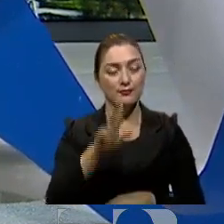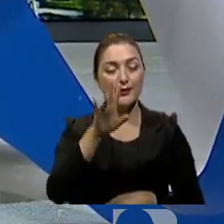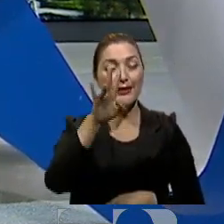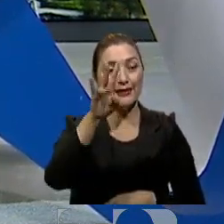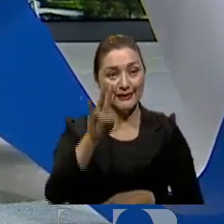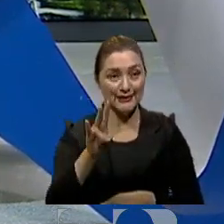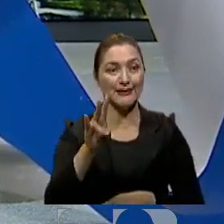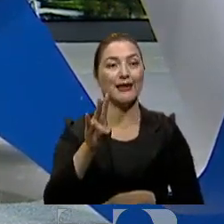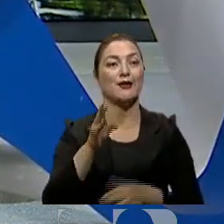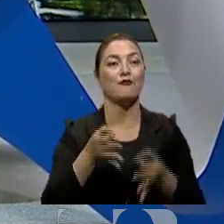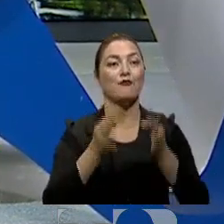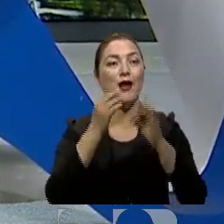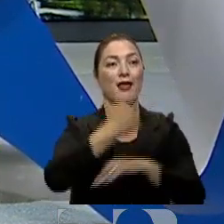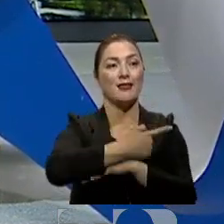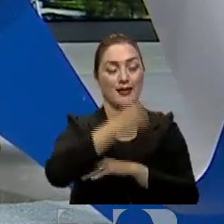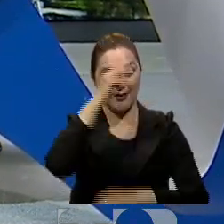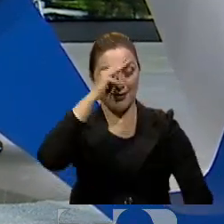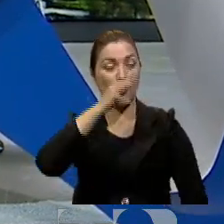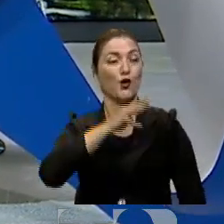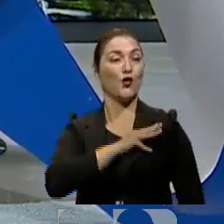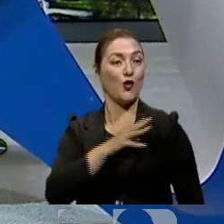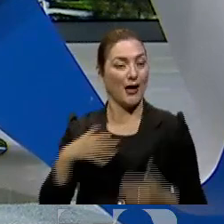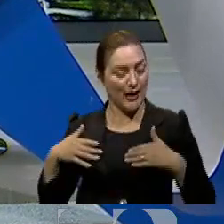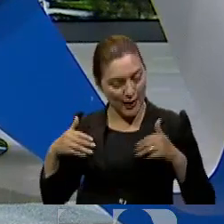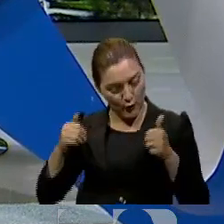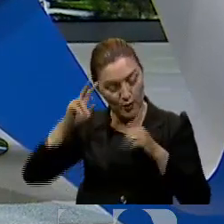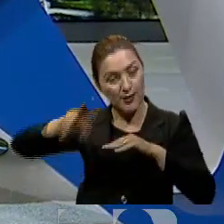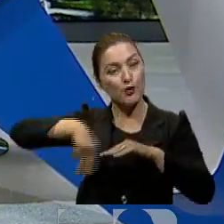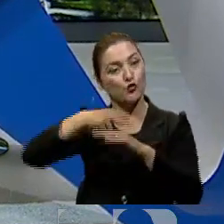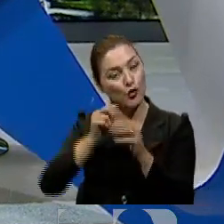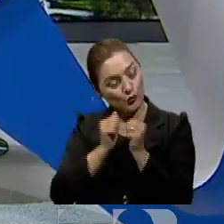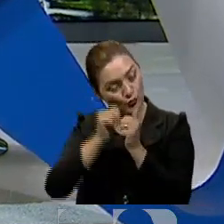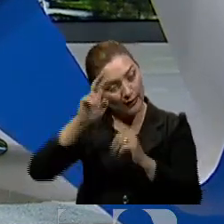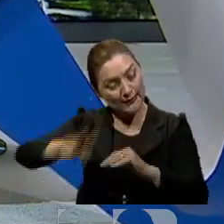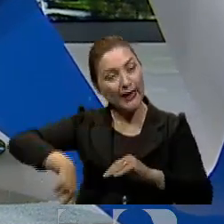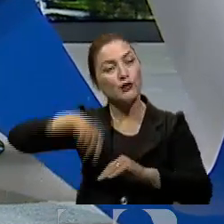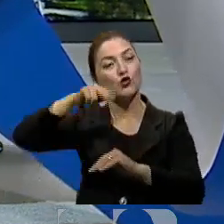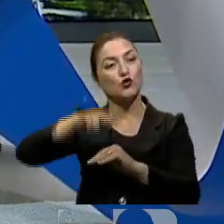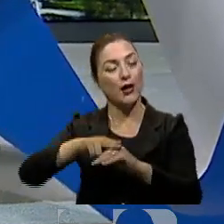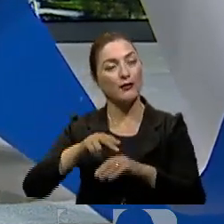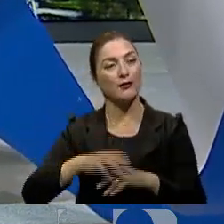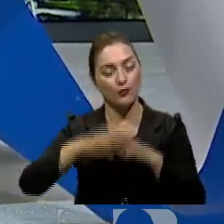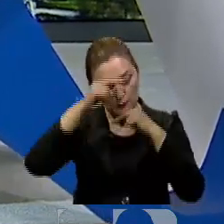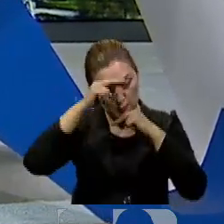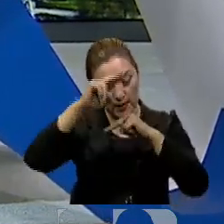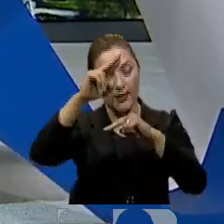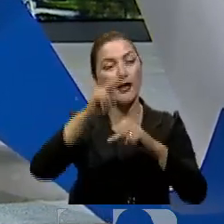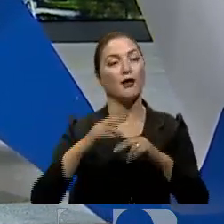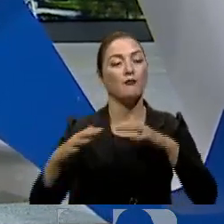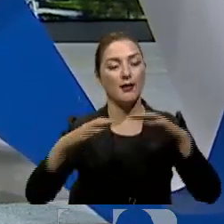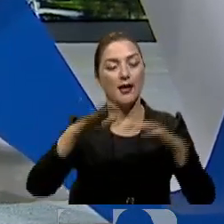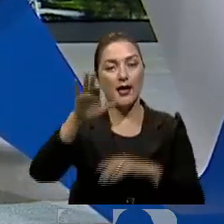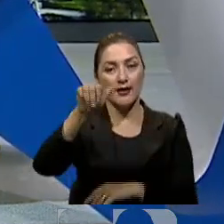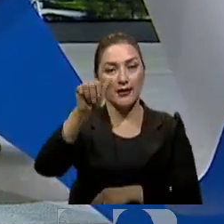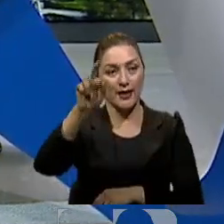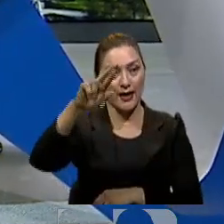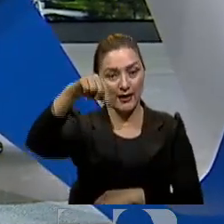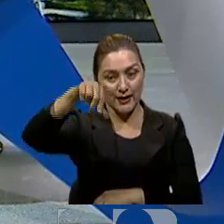del Ejército Nacional, Día del Héroe Nacional, Día de la Unidad Nacional, y esto al conmemorarse la batalla de Tarqui